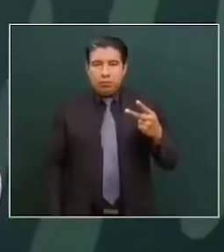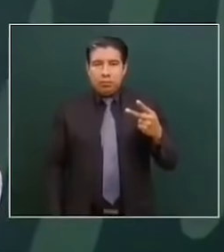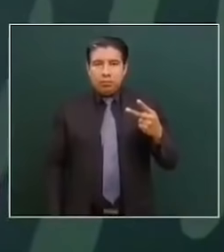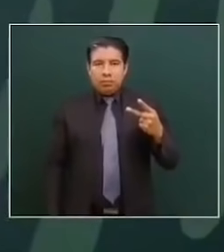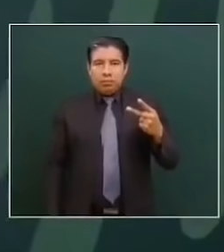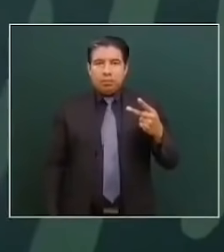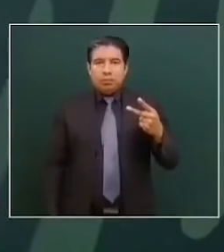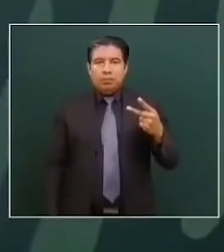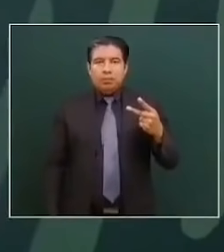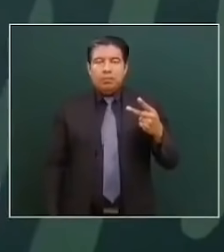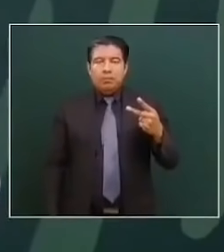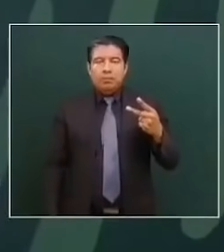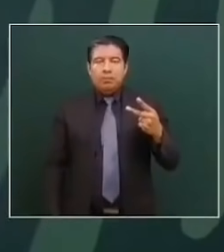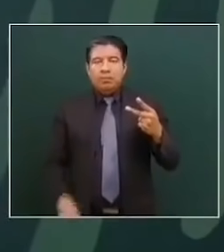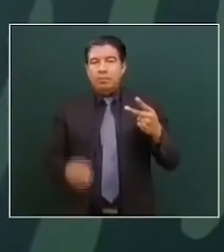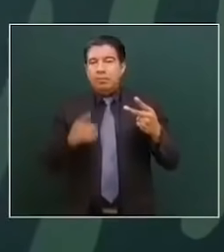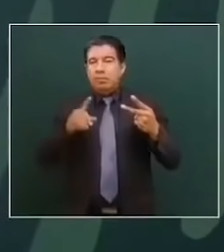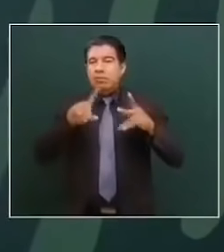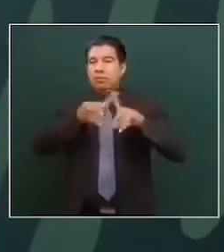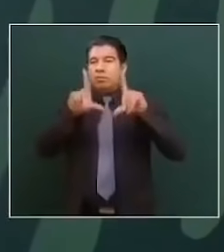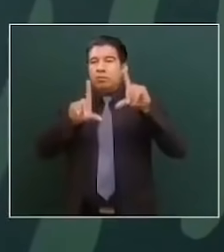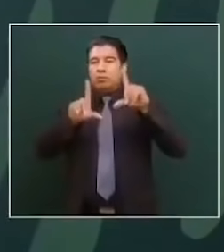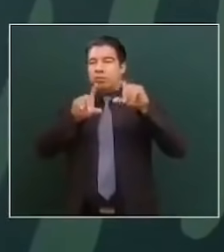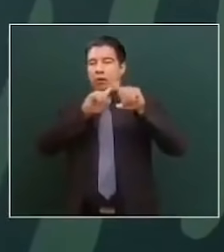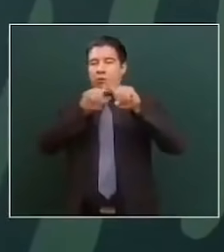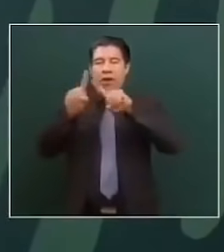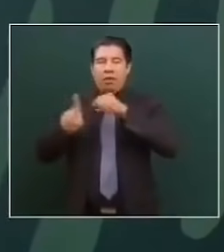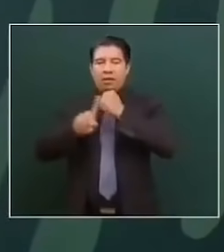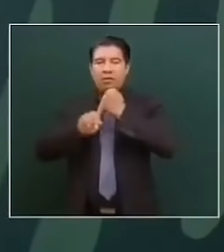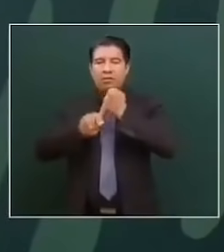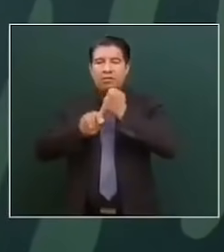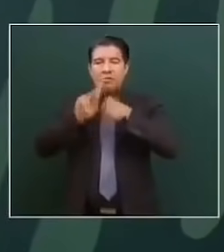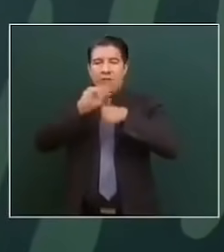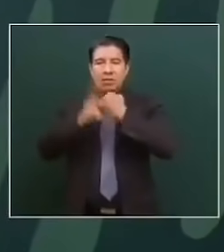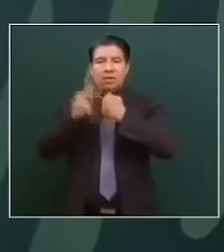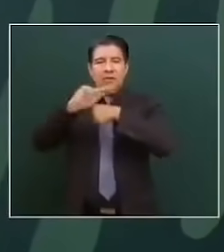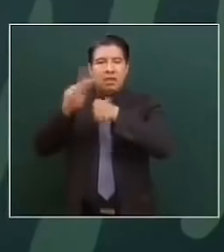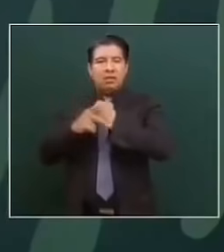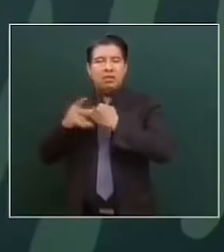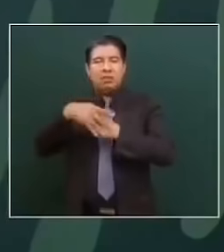que los países del mundo ayuden